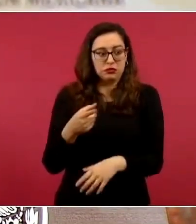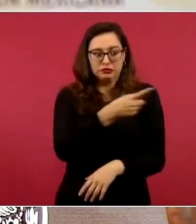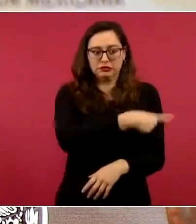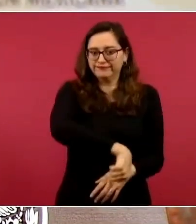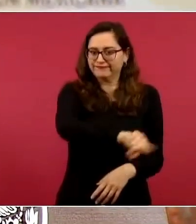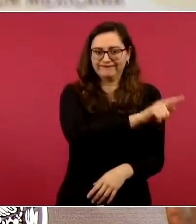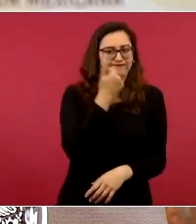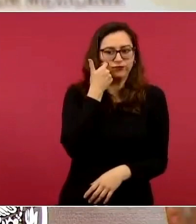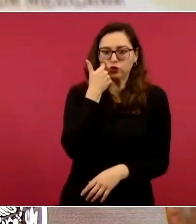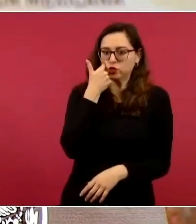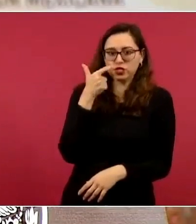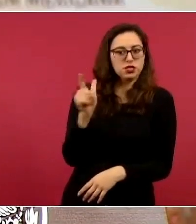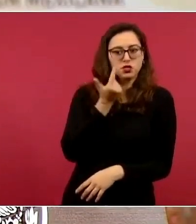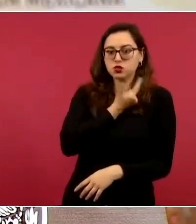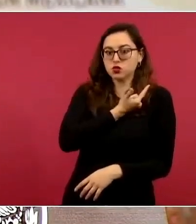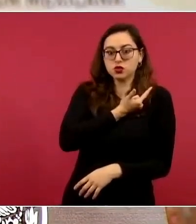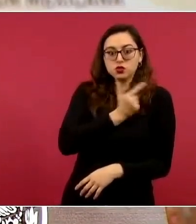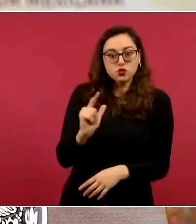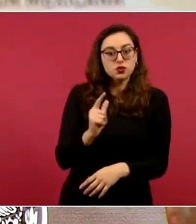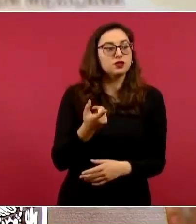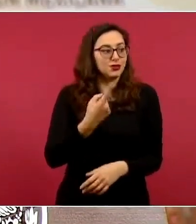social,